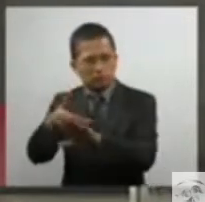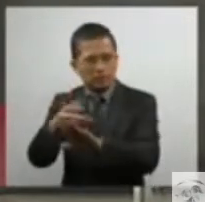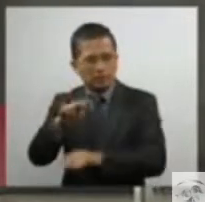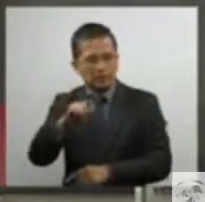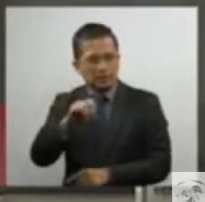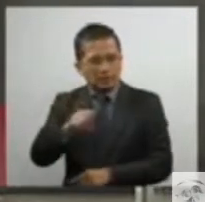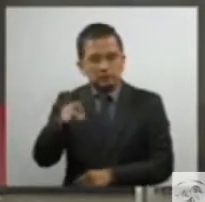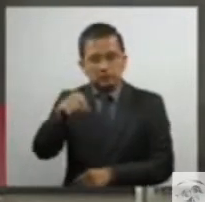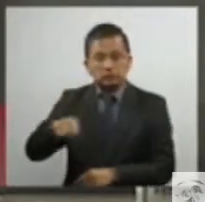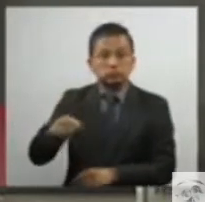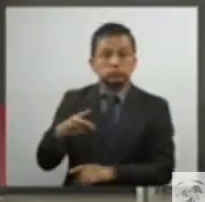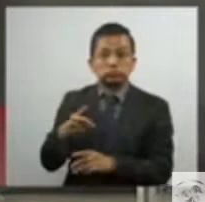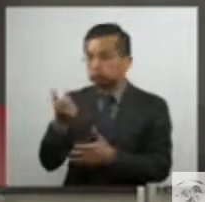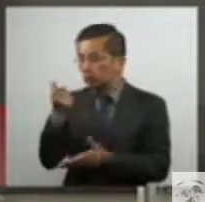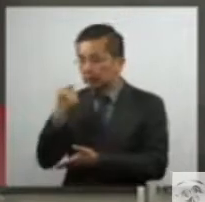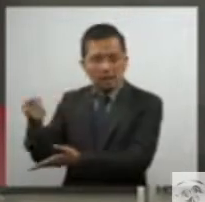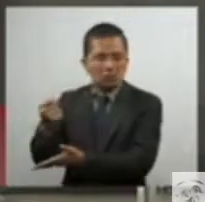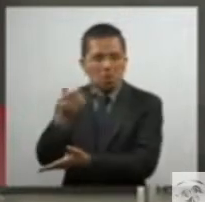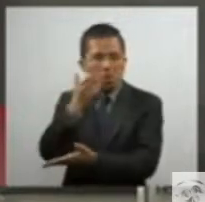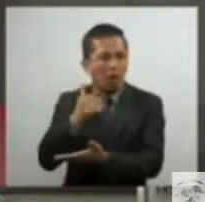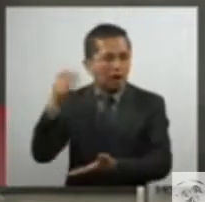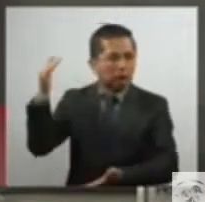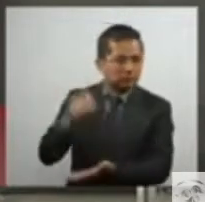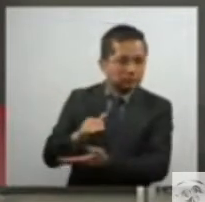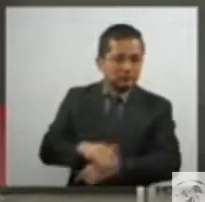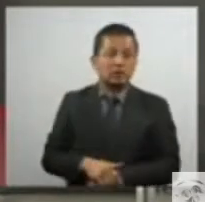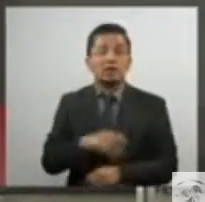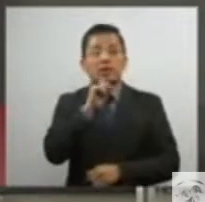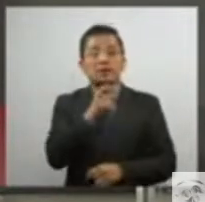la desaparición del fondo que administraba esta